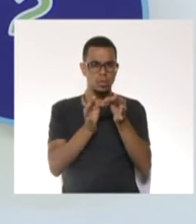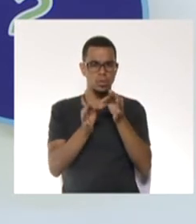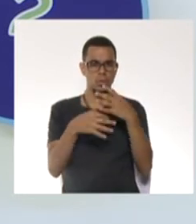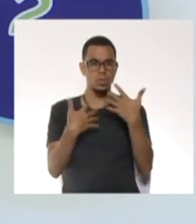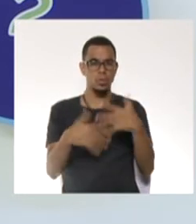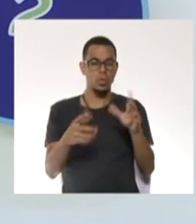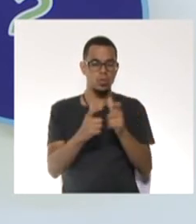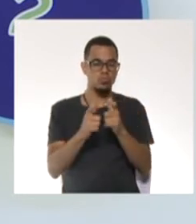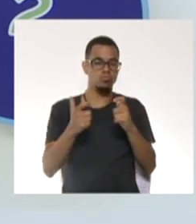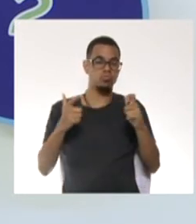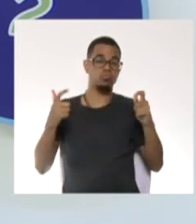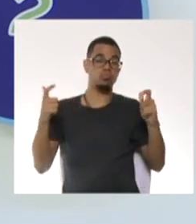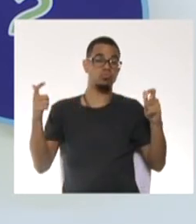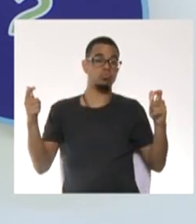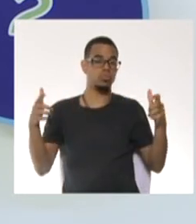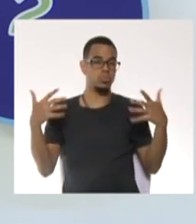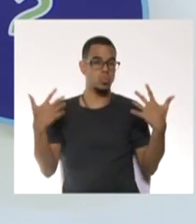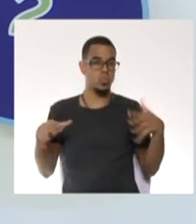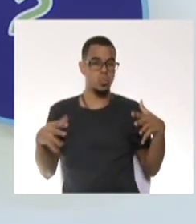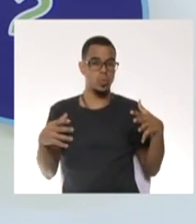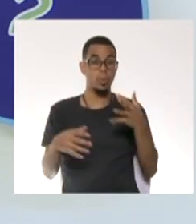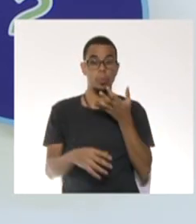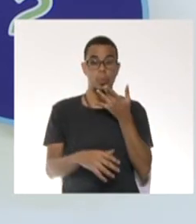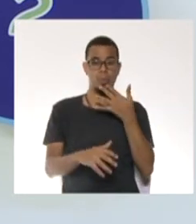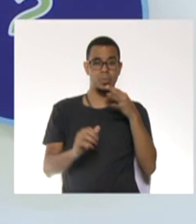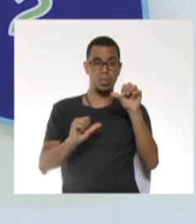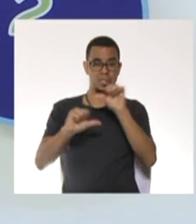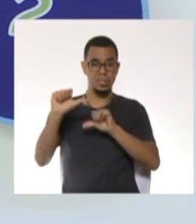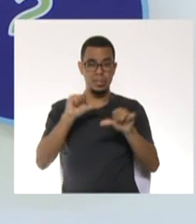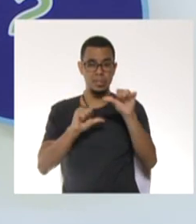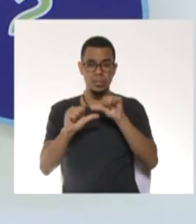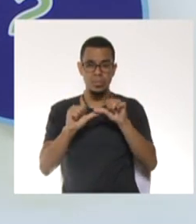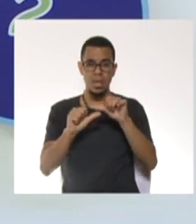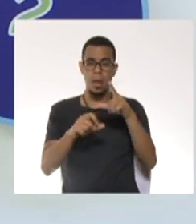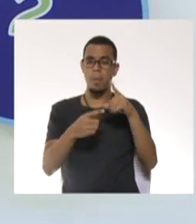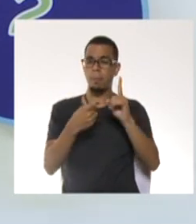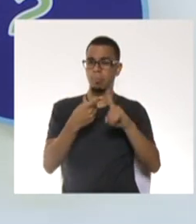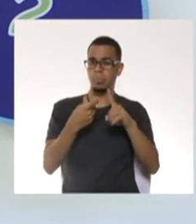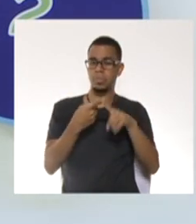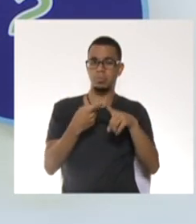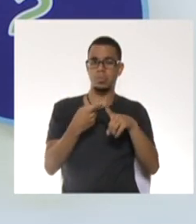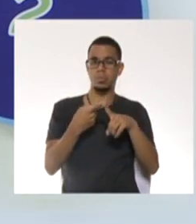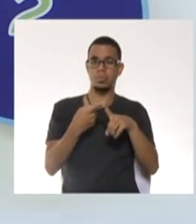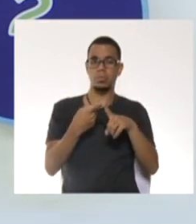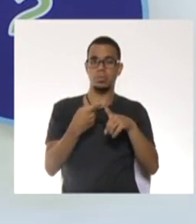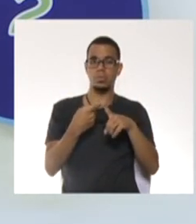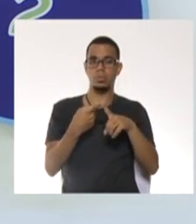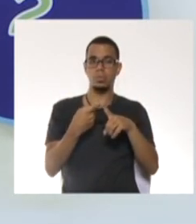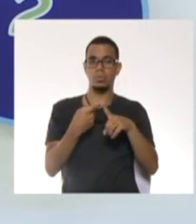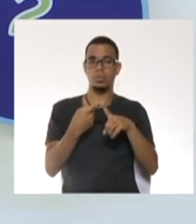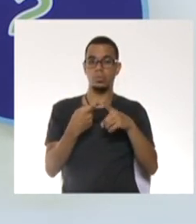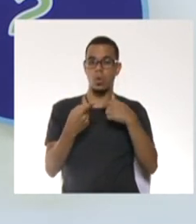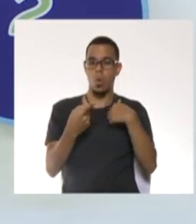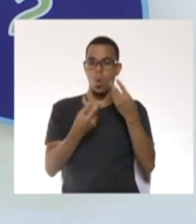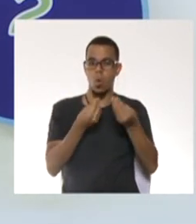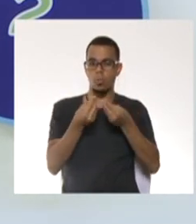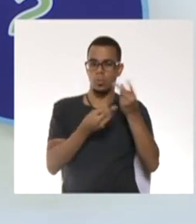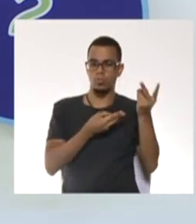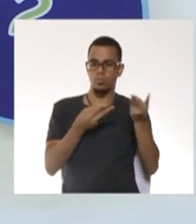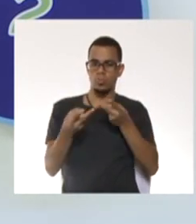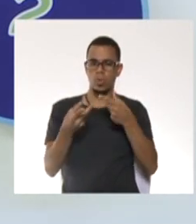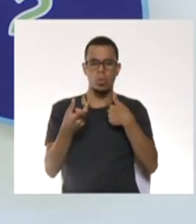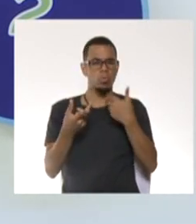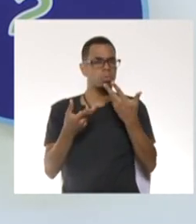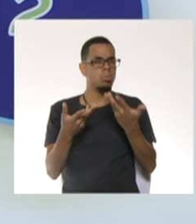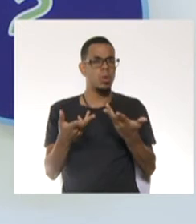poco extensos. Por ejemplo, en el área de química podemos ver en primer lugar cómo nos invitan a